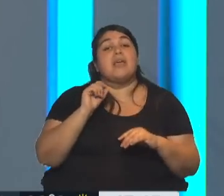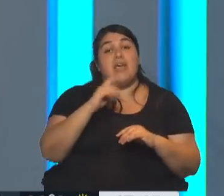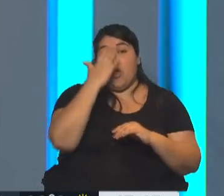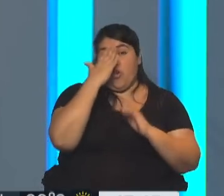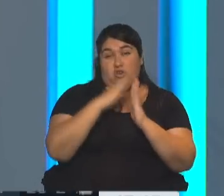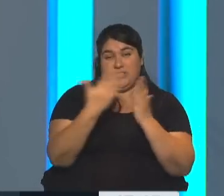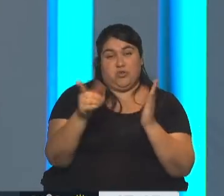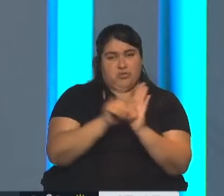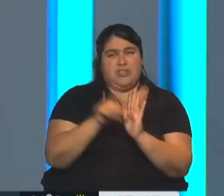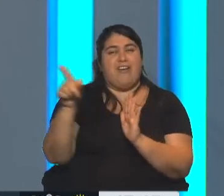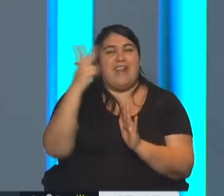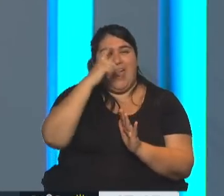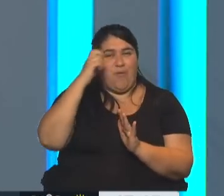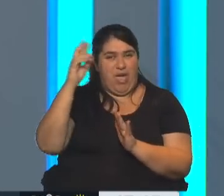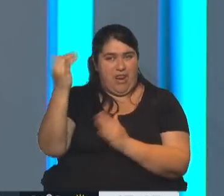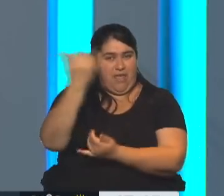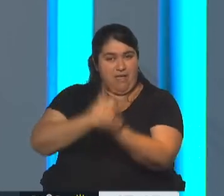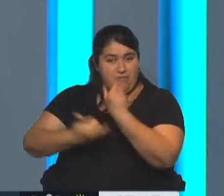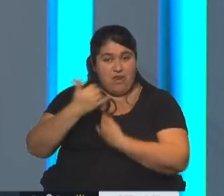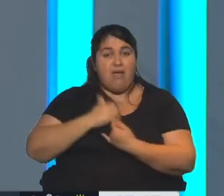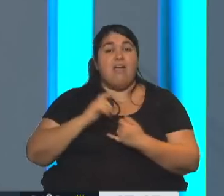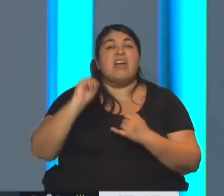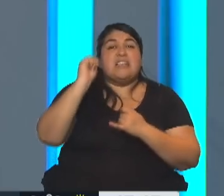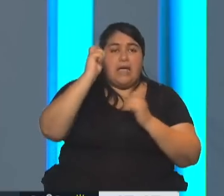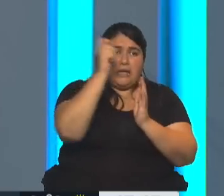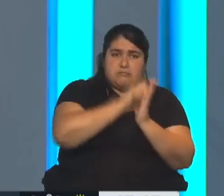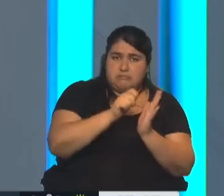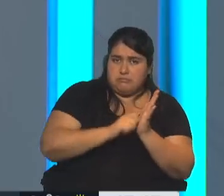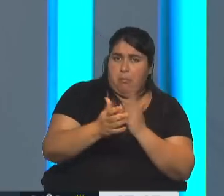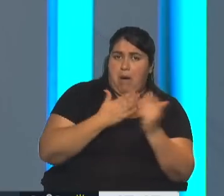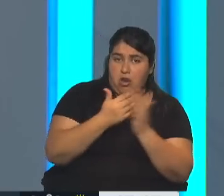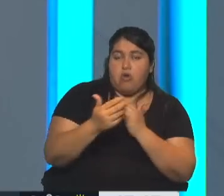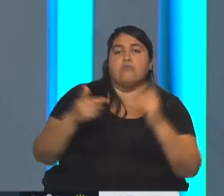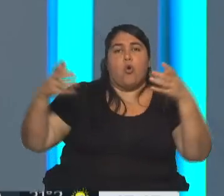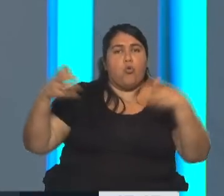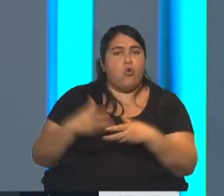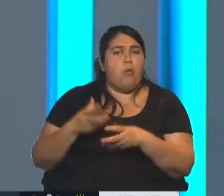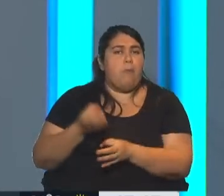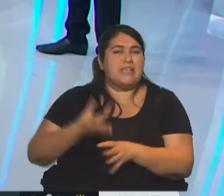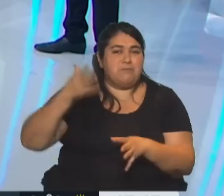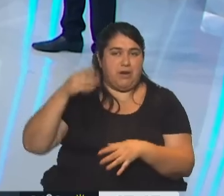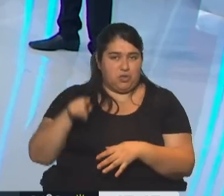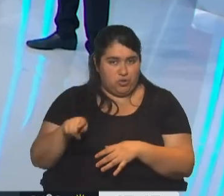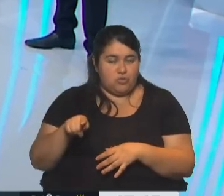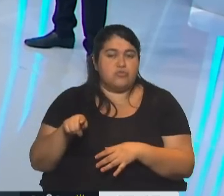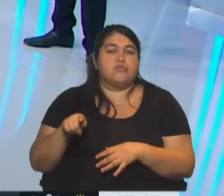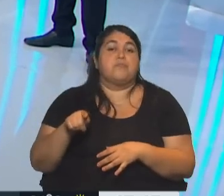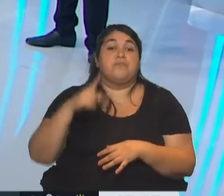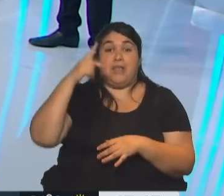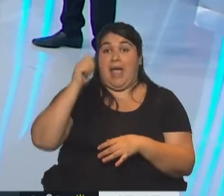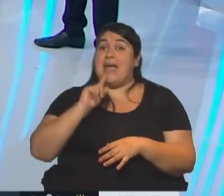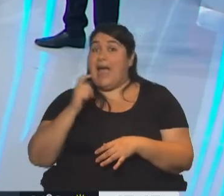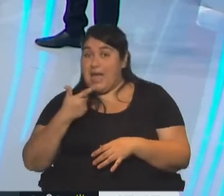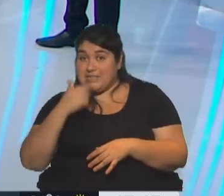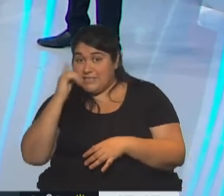me aclaraba fuera de aire muy bien, que en realidad los que redactan la Constitución es un grupo de expertos, lo que sí tiene el Partido Republicano de Kast y